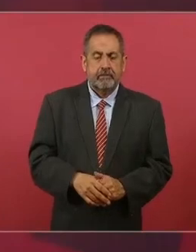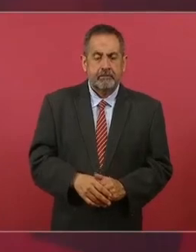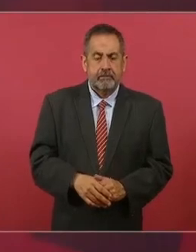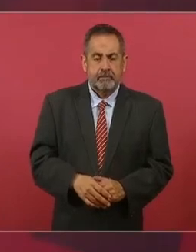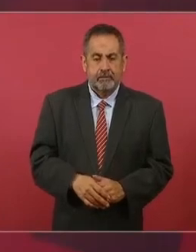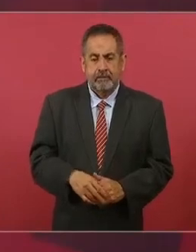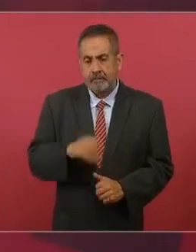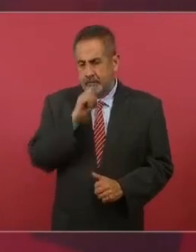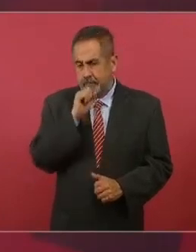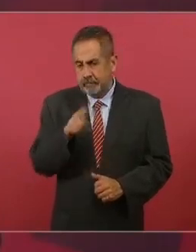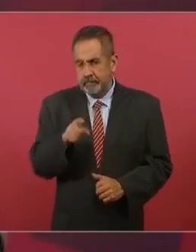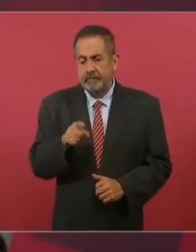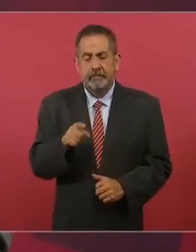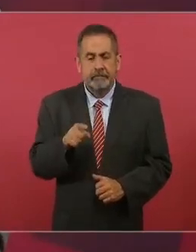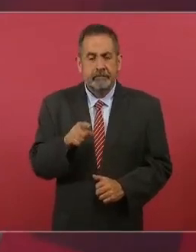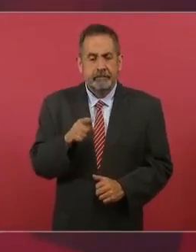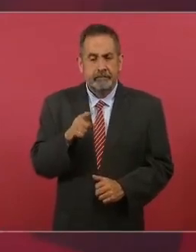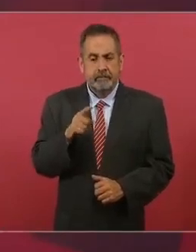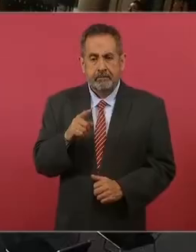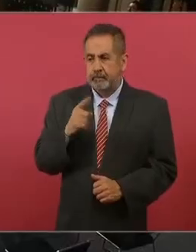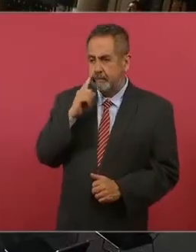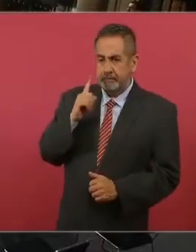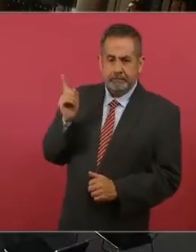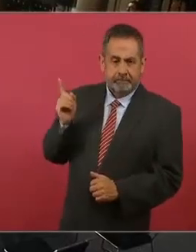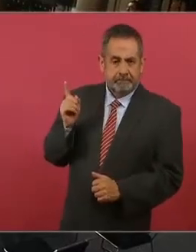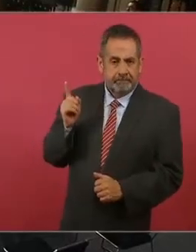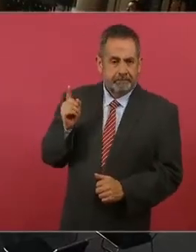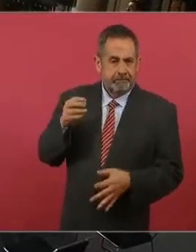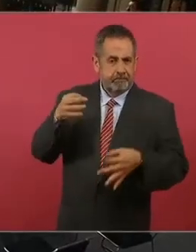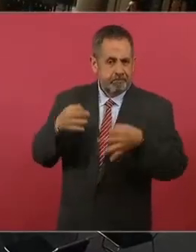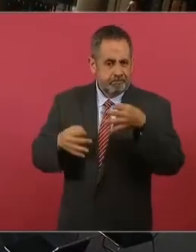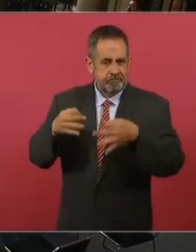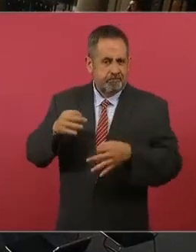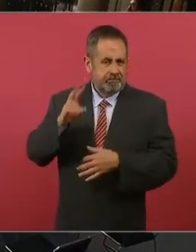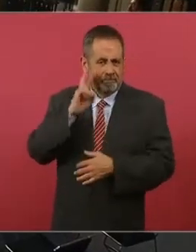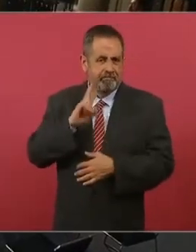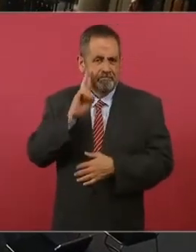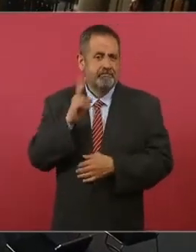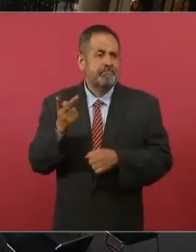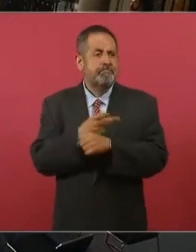Y pues van a quedar estos juicios, espero que